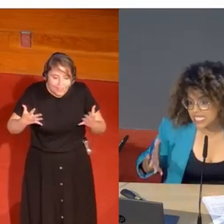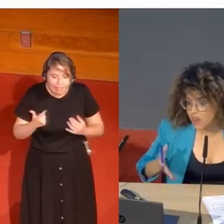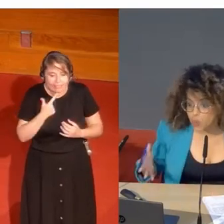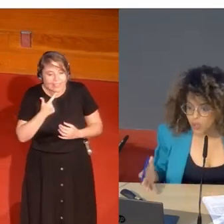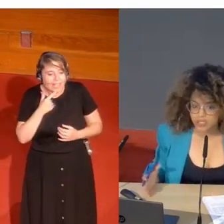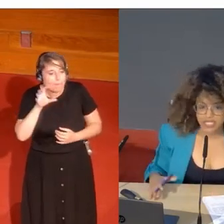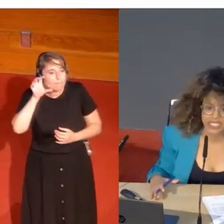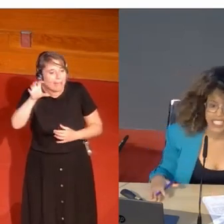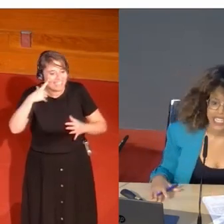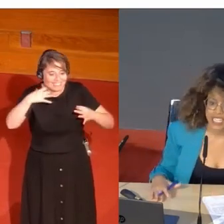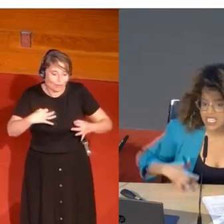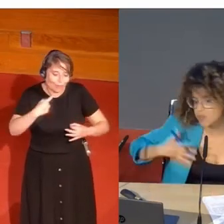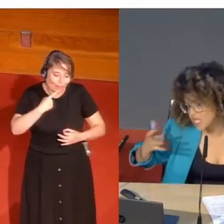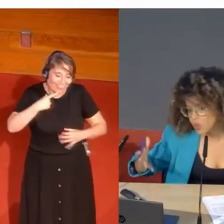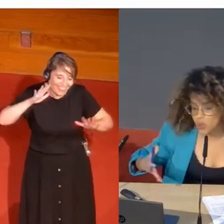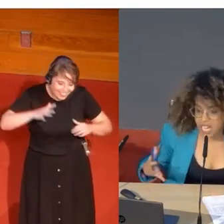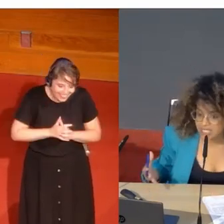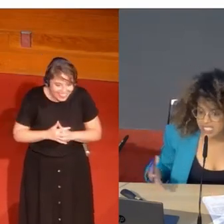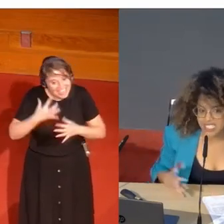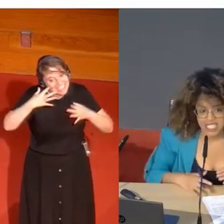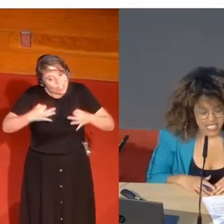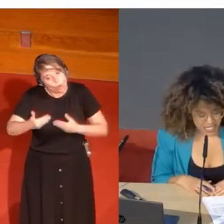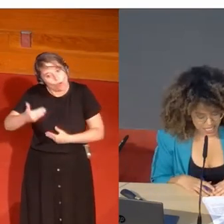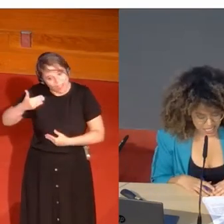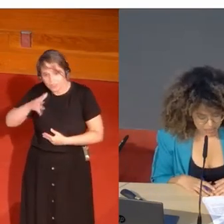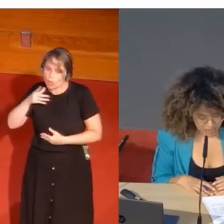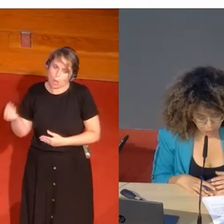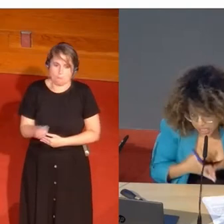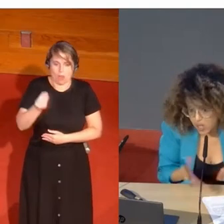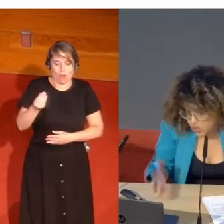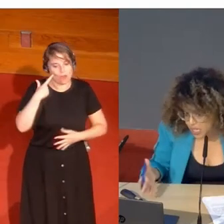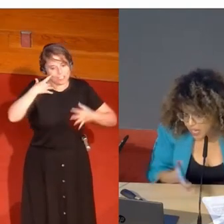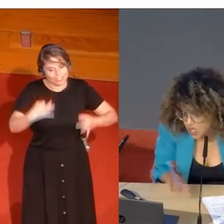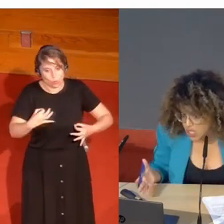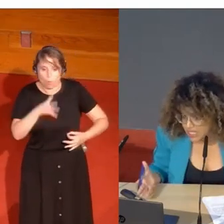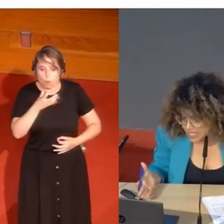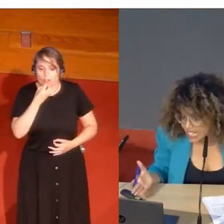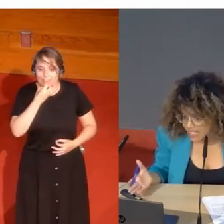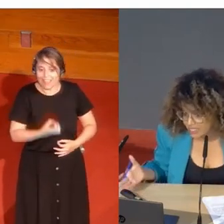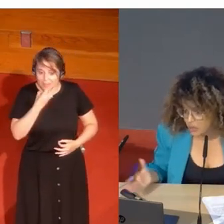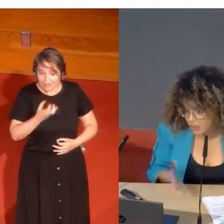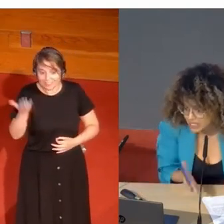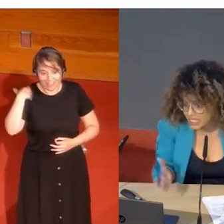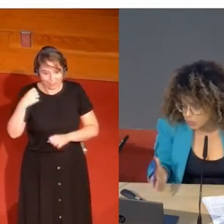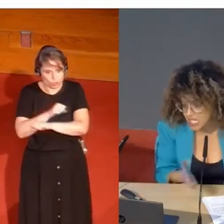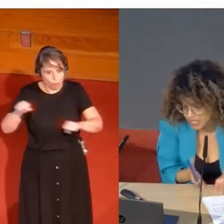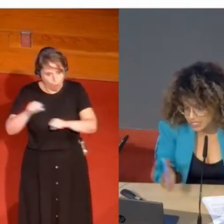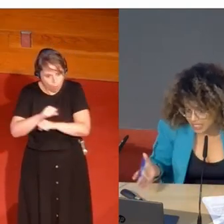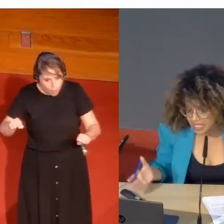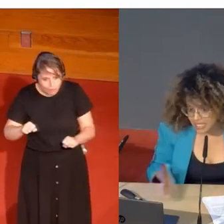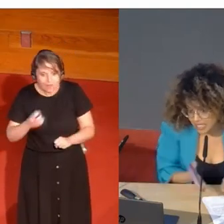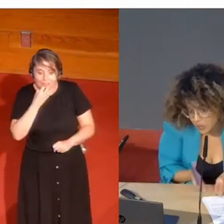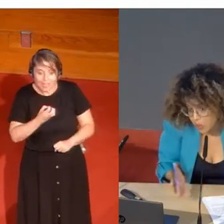que es un país seguro eh que que es más seguro que antes eh Porque eran los talibanes los Que atentaban obviamente